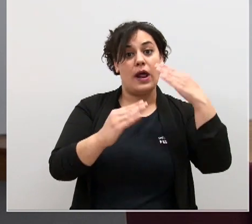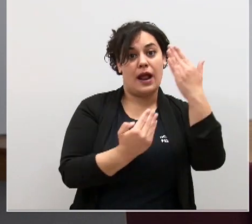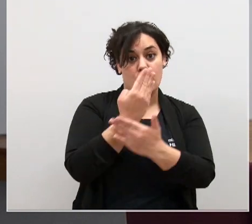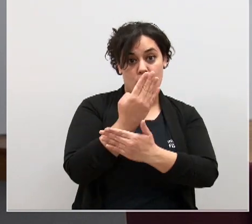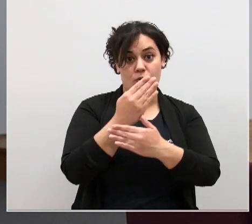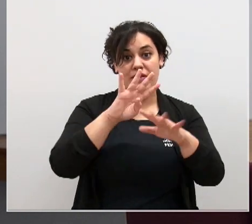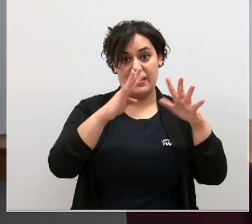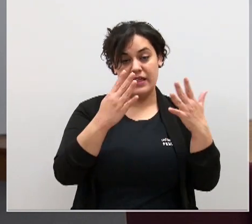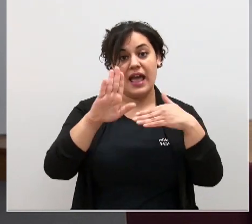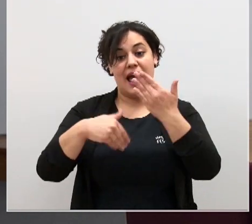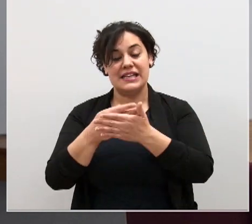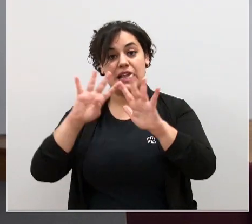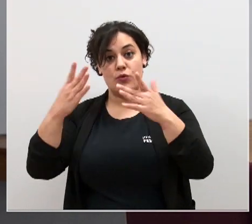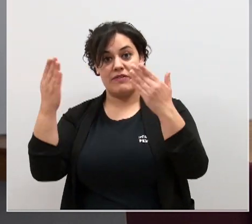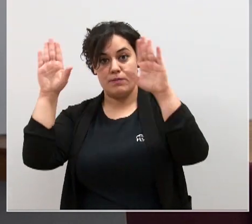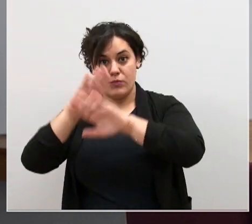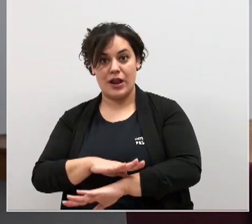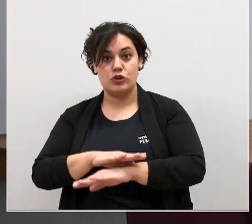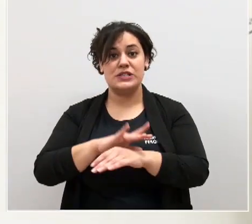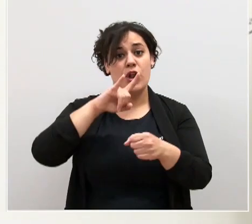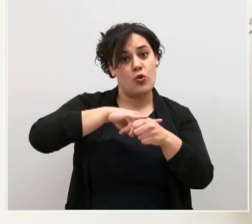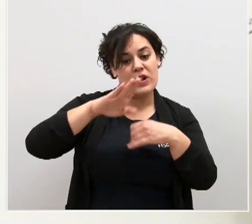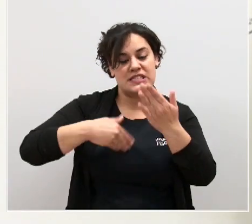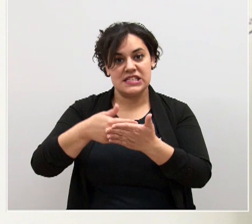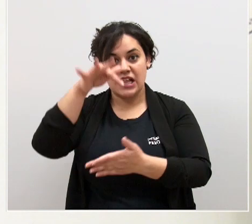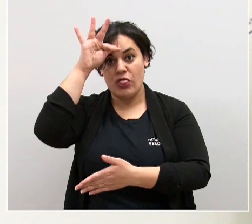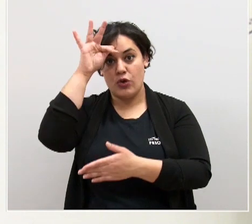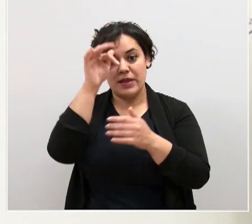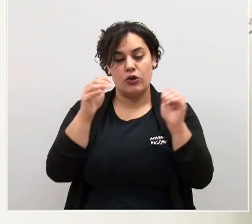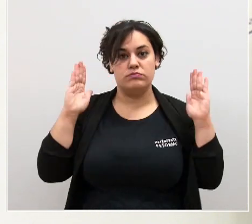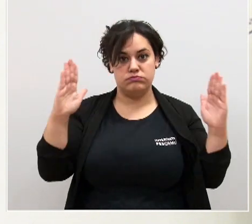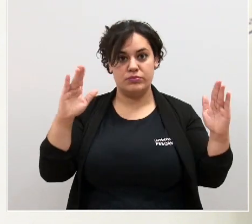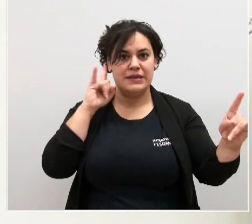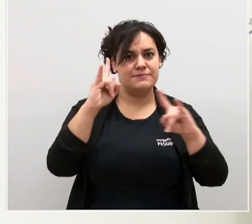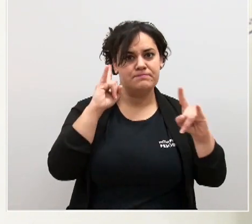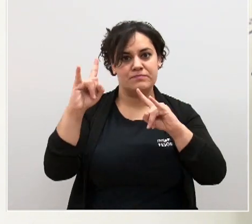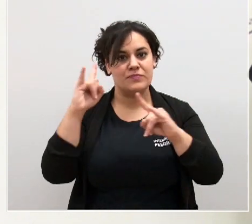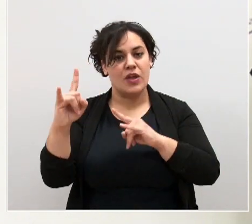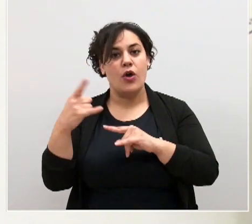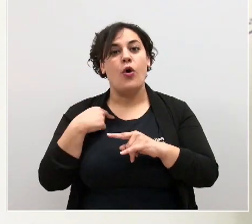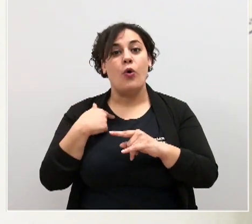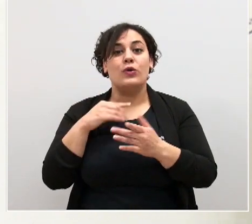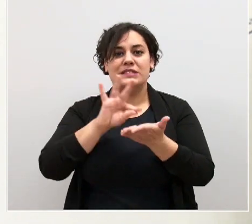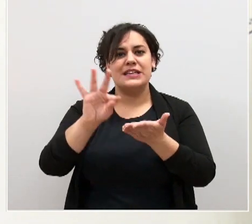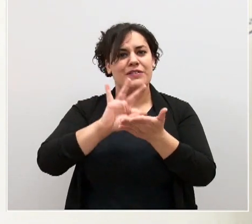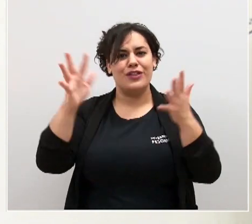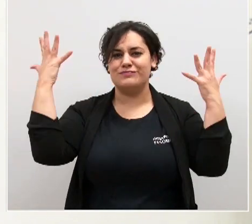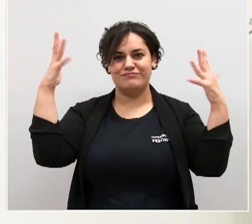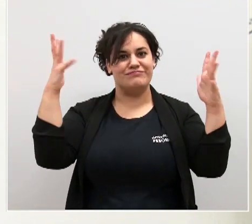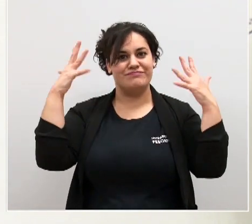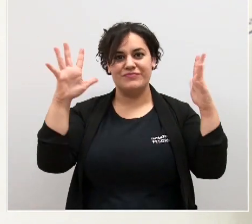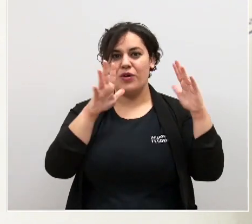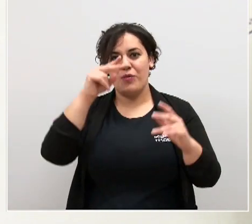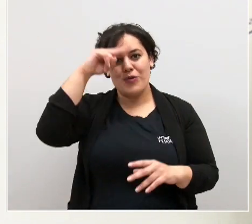noche, ininterrumpidamente de lunes a domingo. Un servicio que ha merecido un aplauso entre madres y padres de la región por